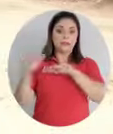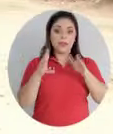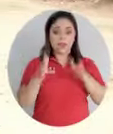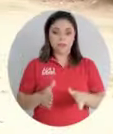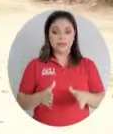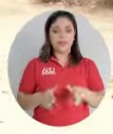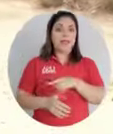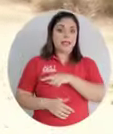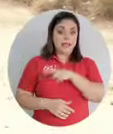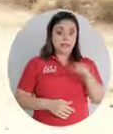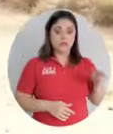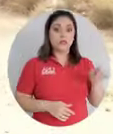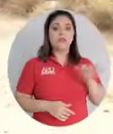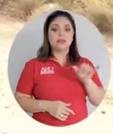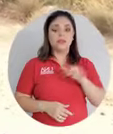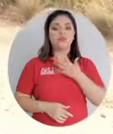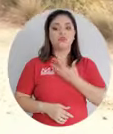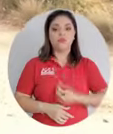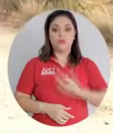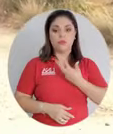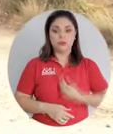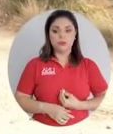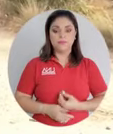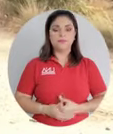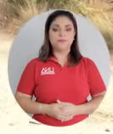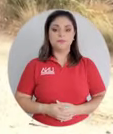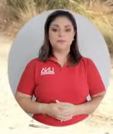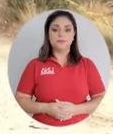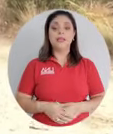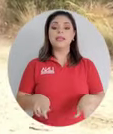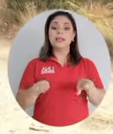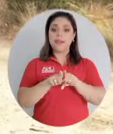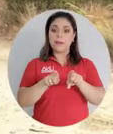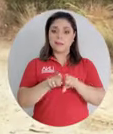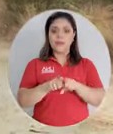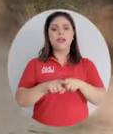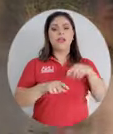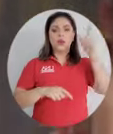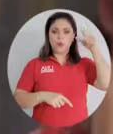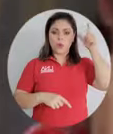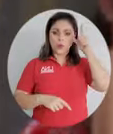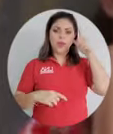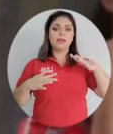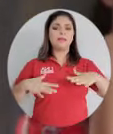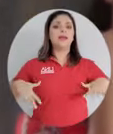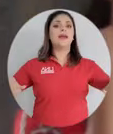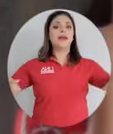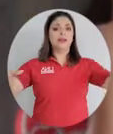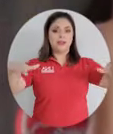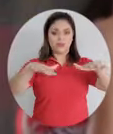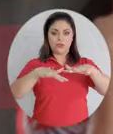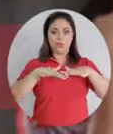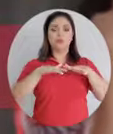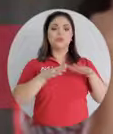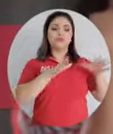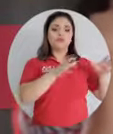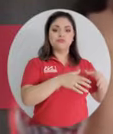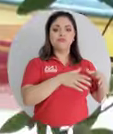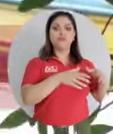anteriormente, están también sufriendo. Por supuesto que a nivel territorial no podríamos dejar por